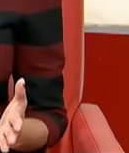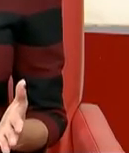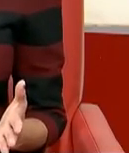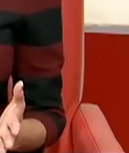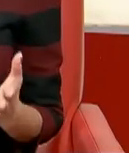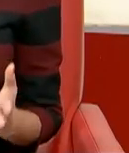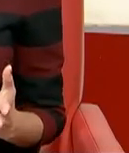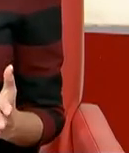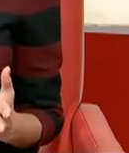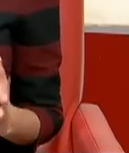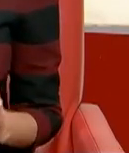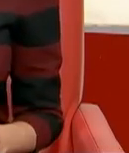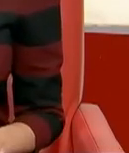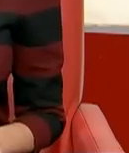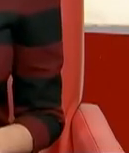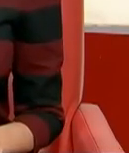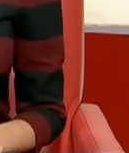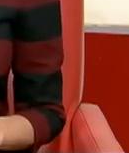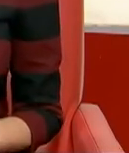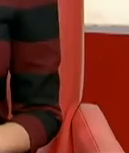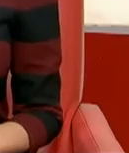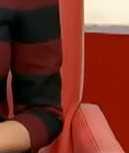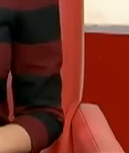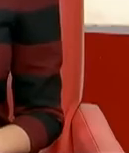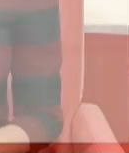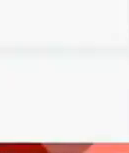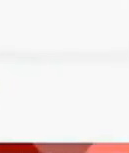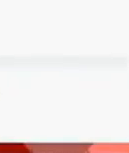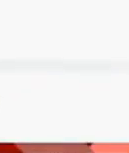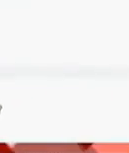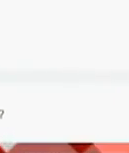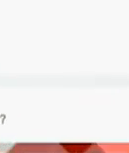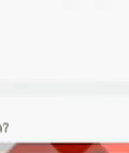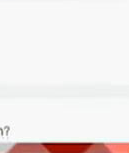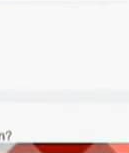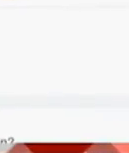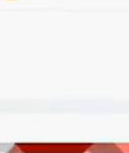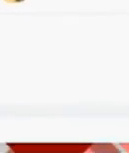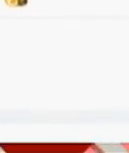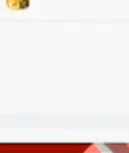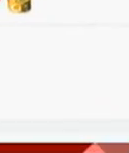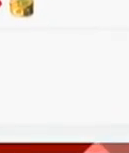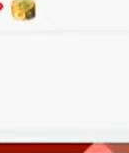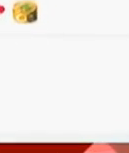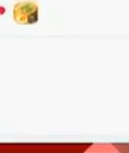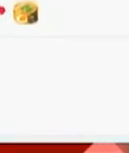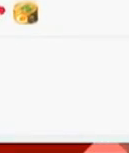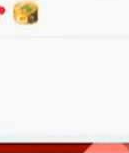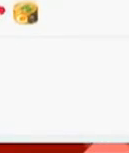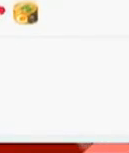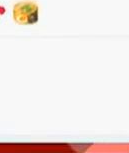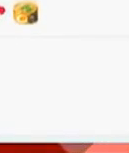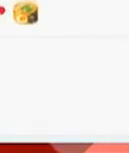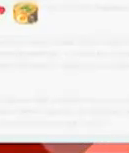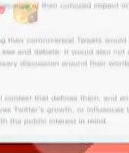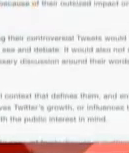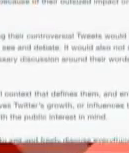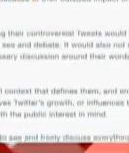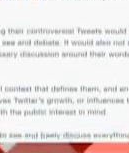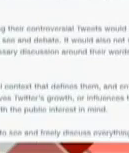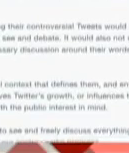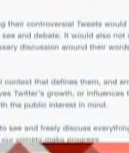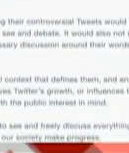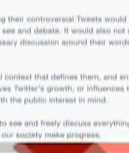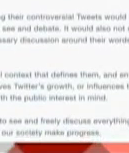silencio sobre los tweets de Donald Trump. Después de que fuera criticado en varias ocasiones por no bloquear la cuenta del presidente de los Estados